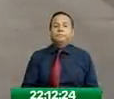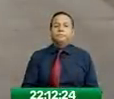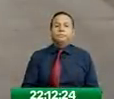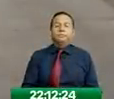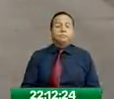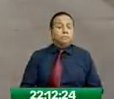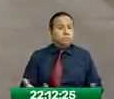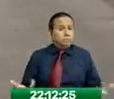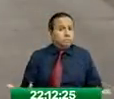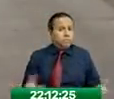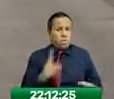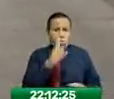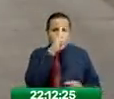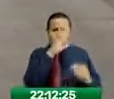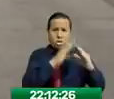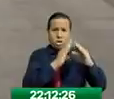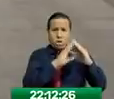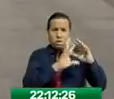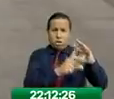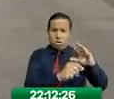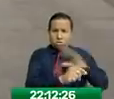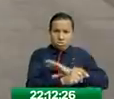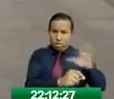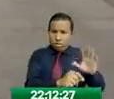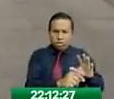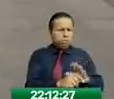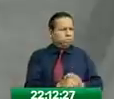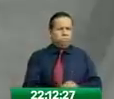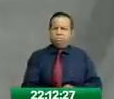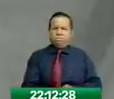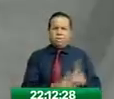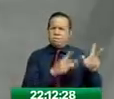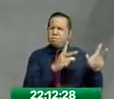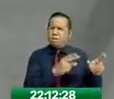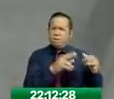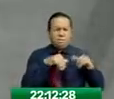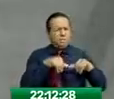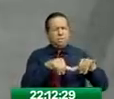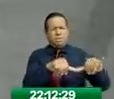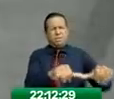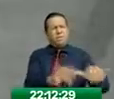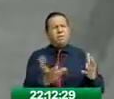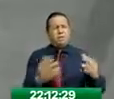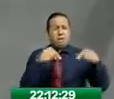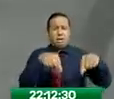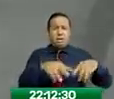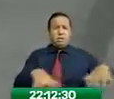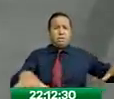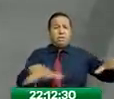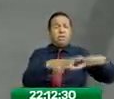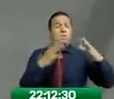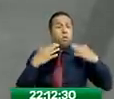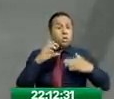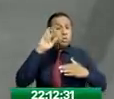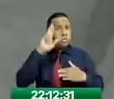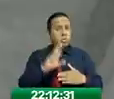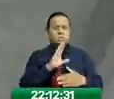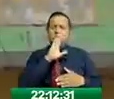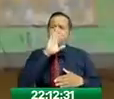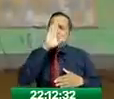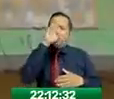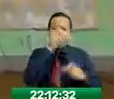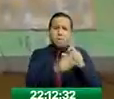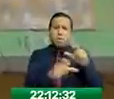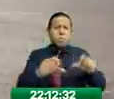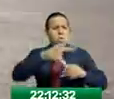No es la única casa que han visitado en los últimos días y a la misma hora, en estos barrios del sur de la urbe porteña, donde están cansados de